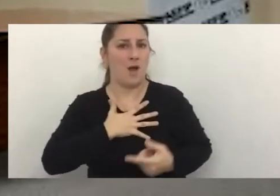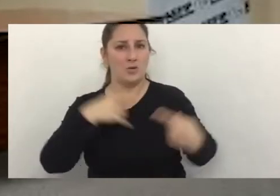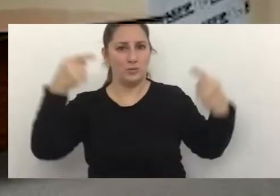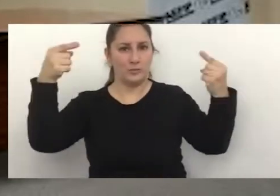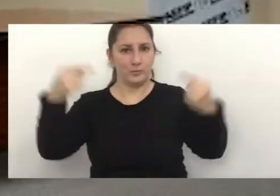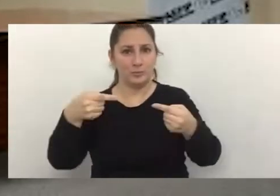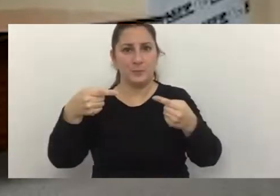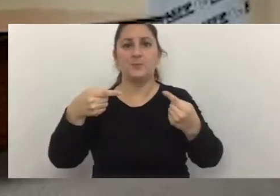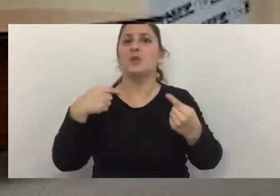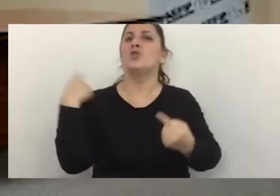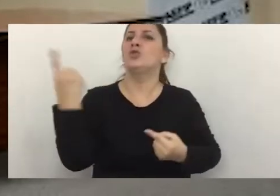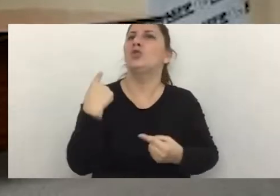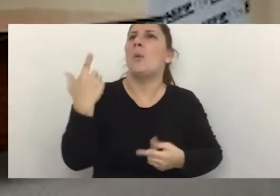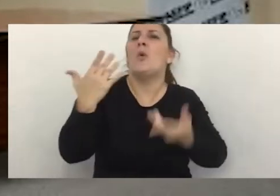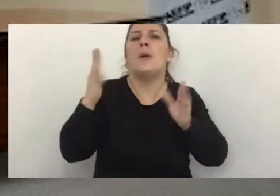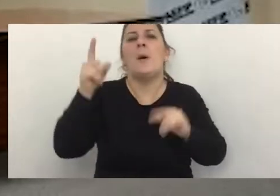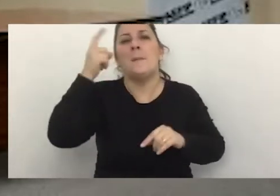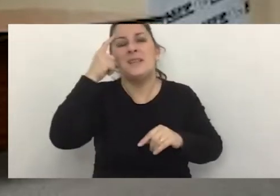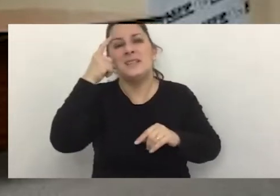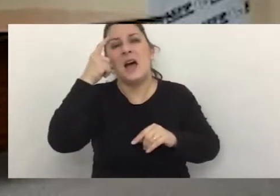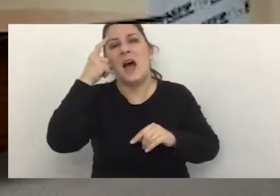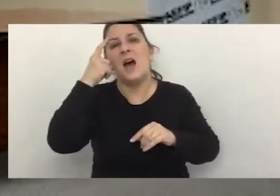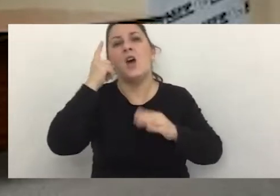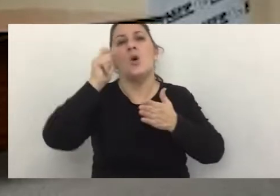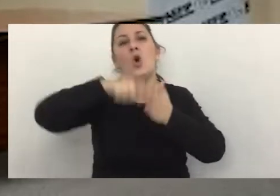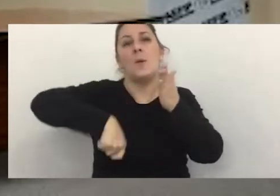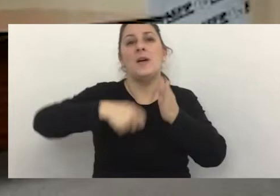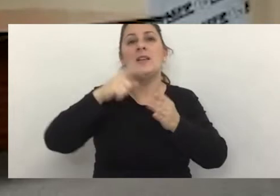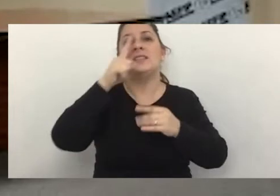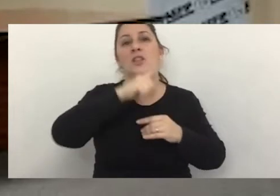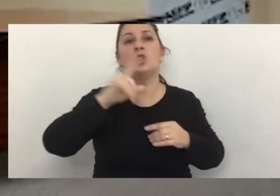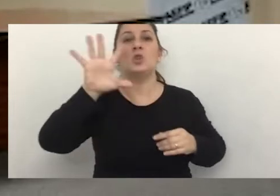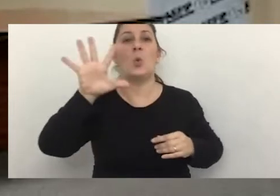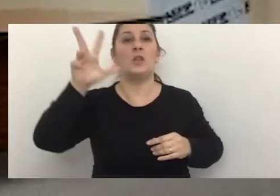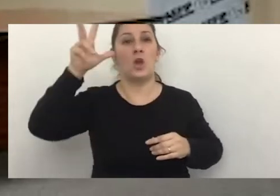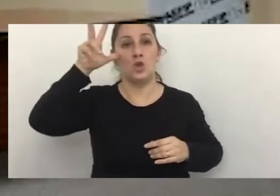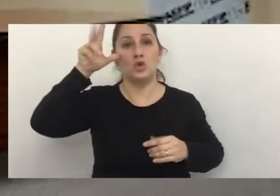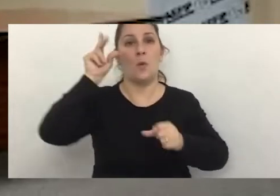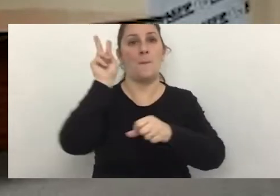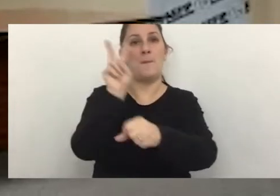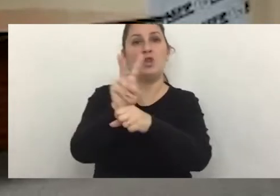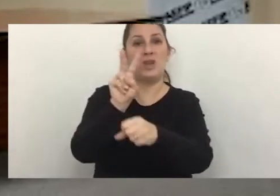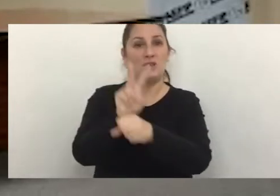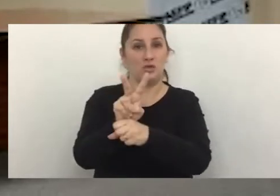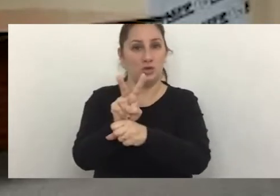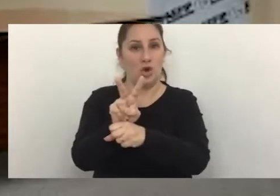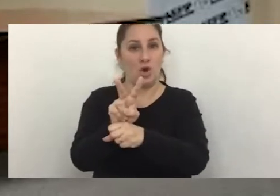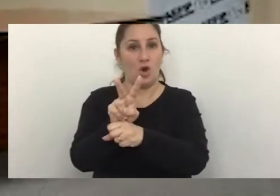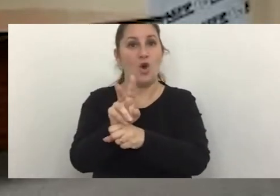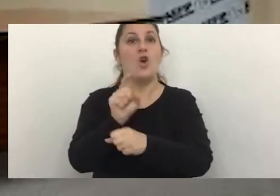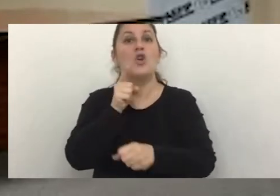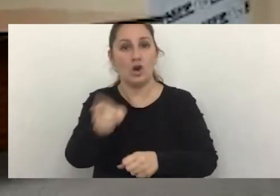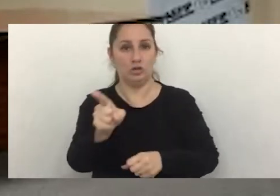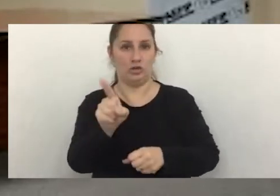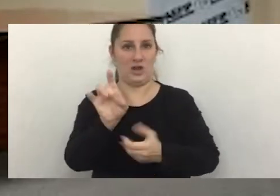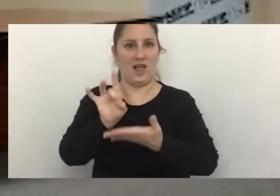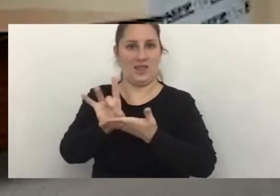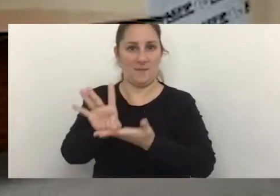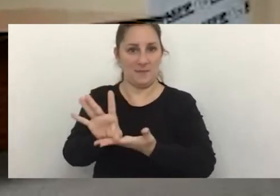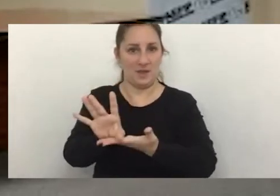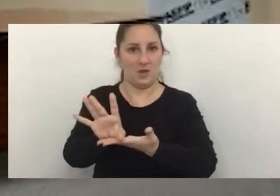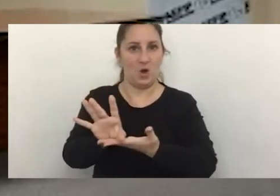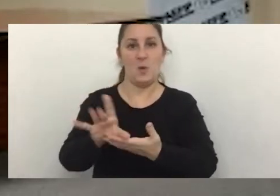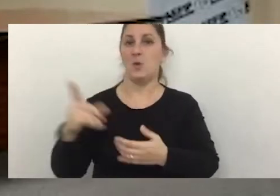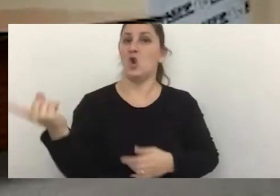podríamos pensar en la ratificación del convenio 158 de protección contra el despido, pero nunca